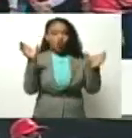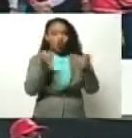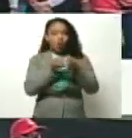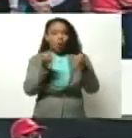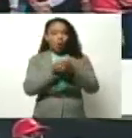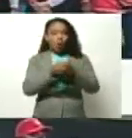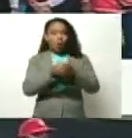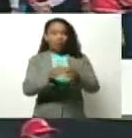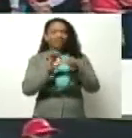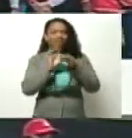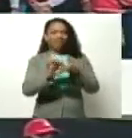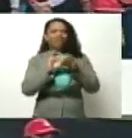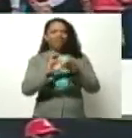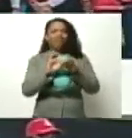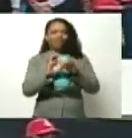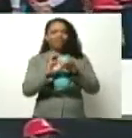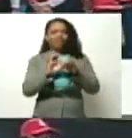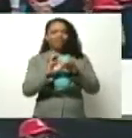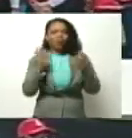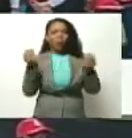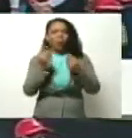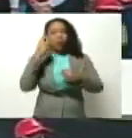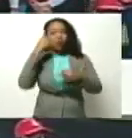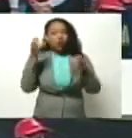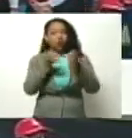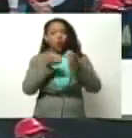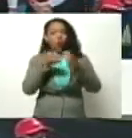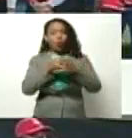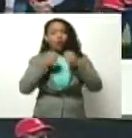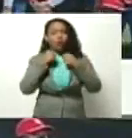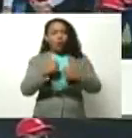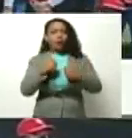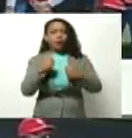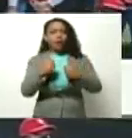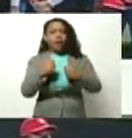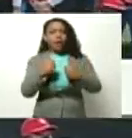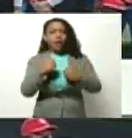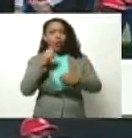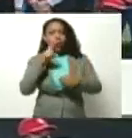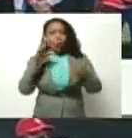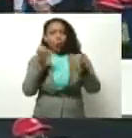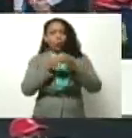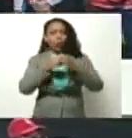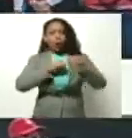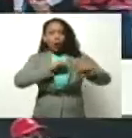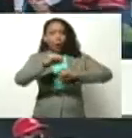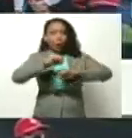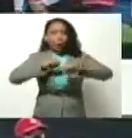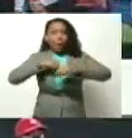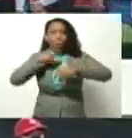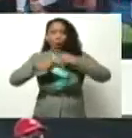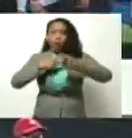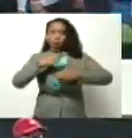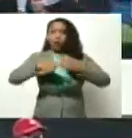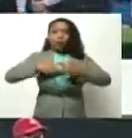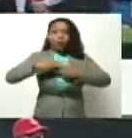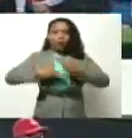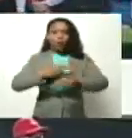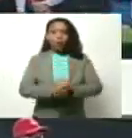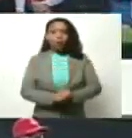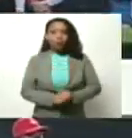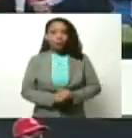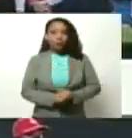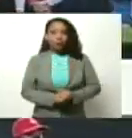Unidos como un bloque sólido como un bloque de acción política revolucionaria